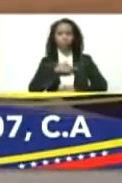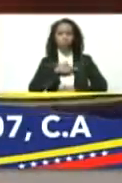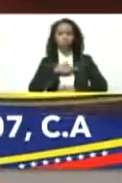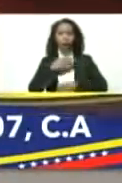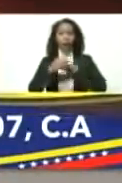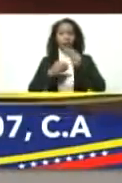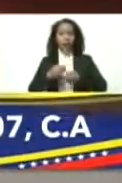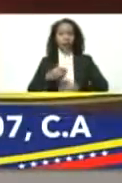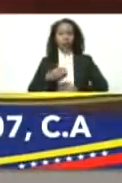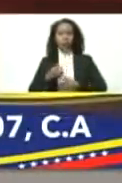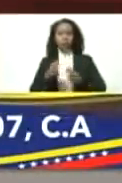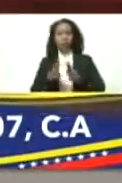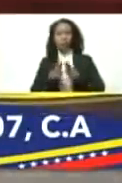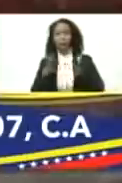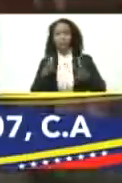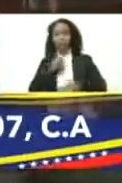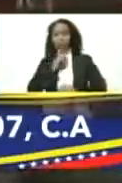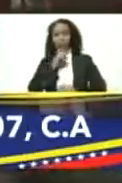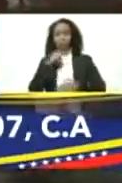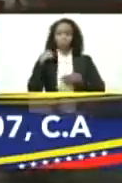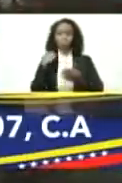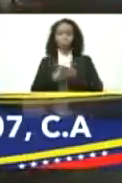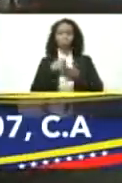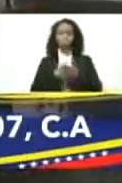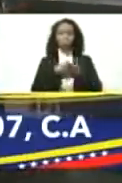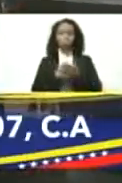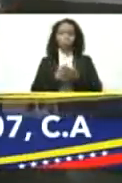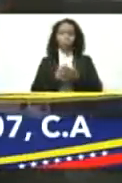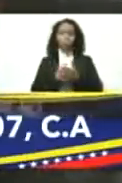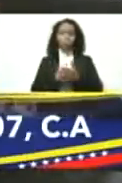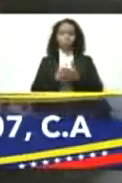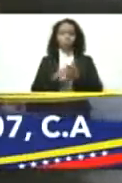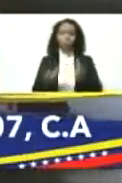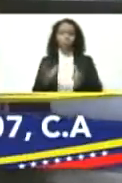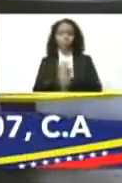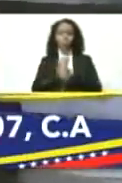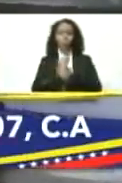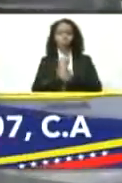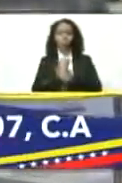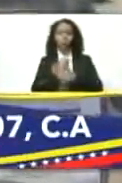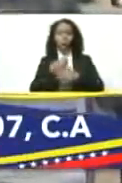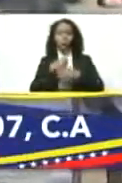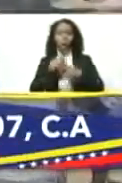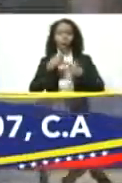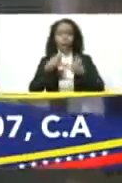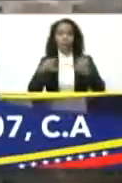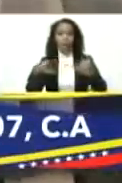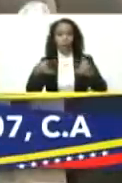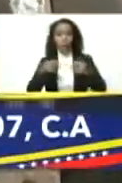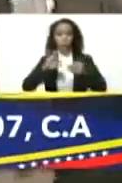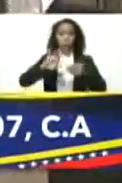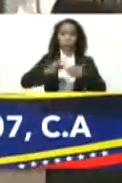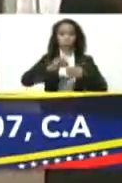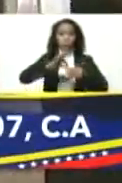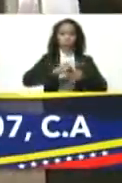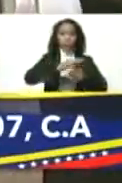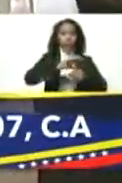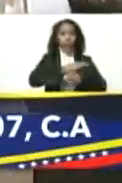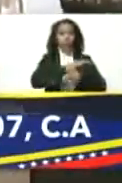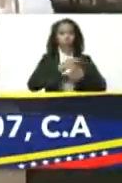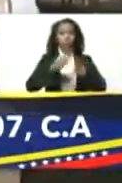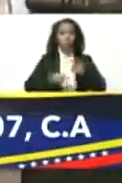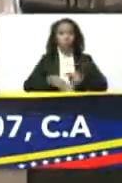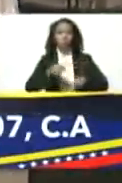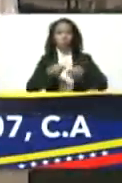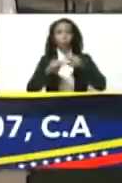gran dificultad y de lucha para conseguir hilos para nosotros construir la